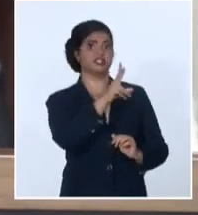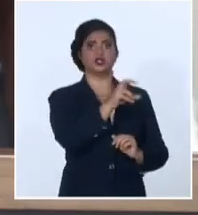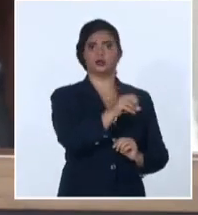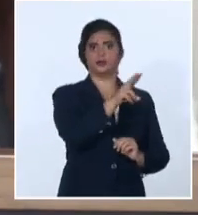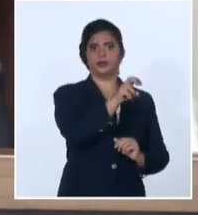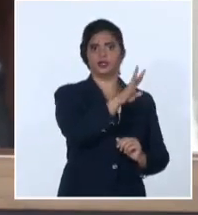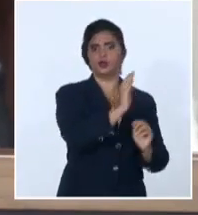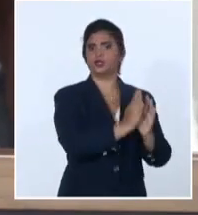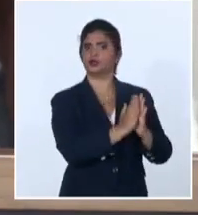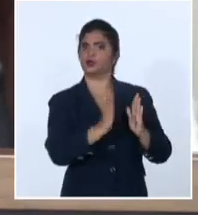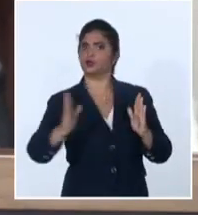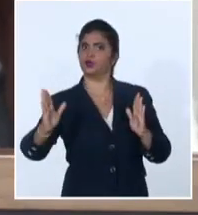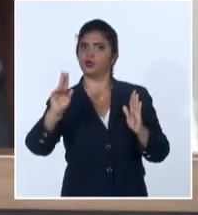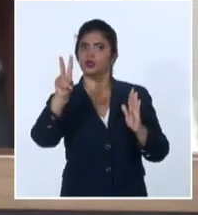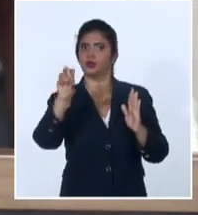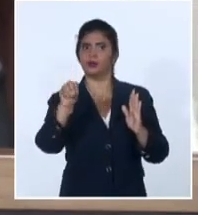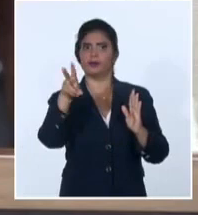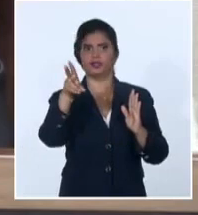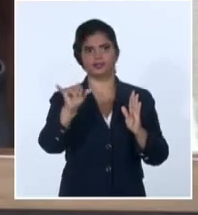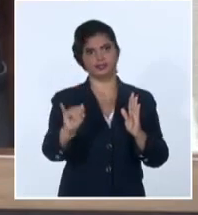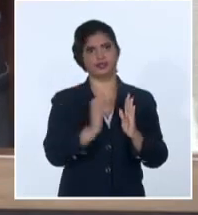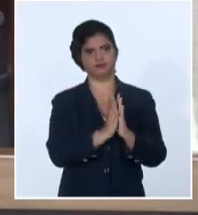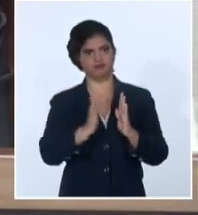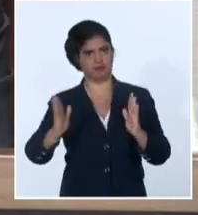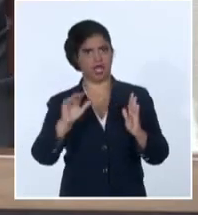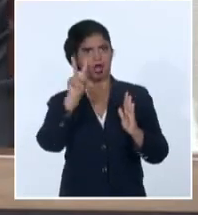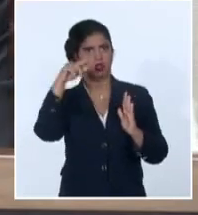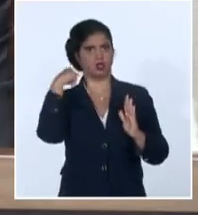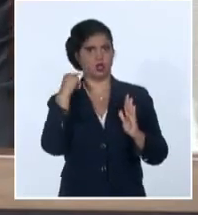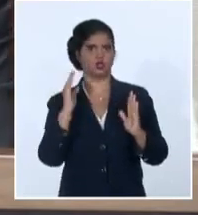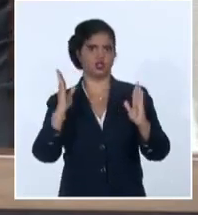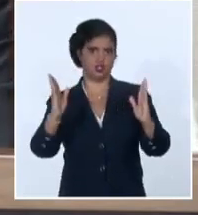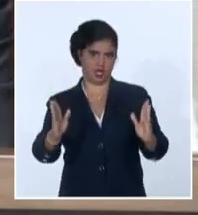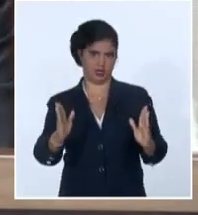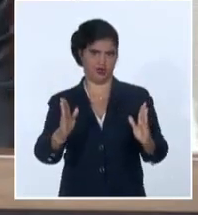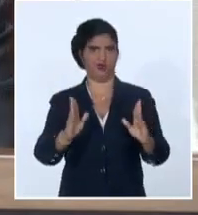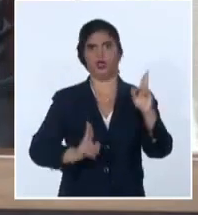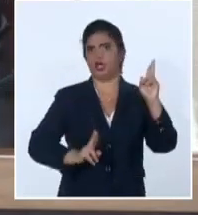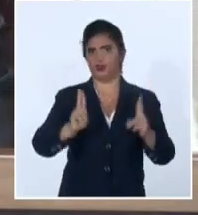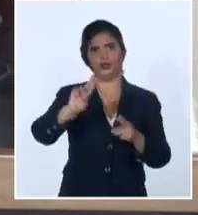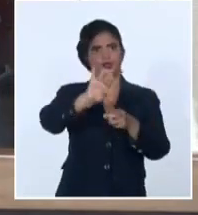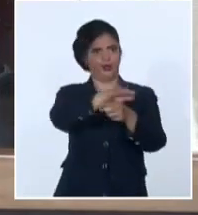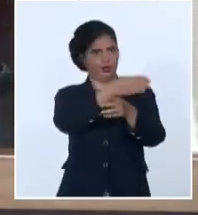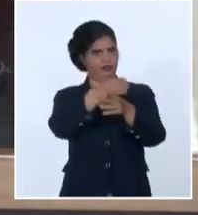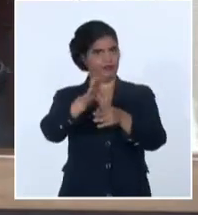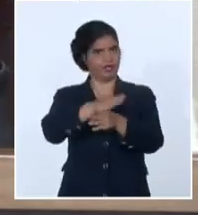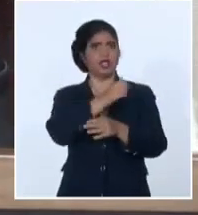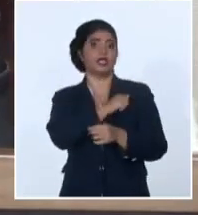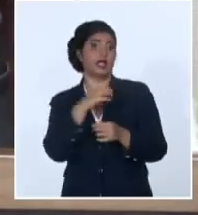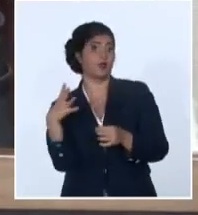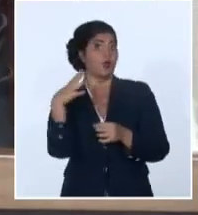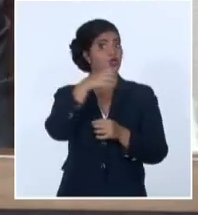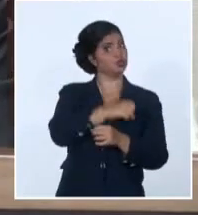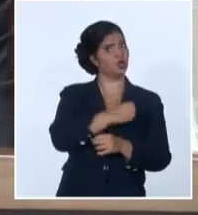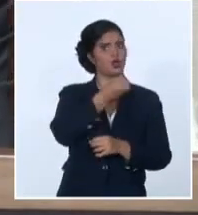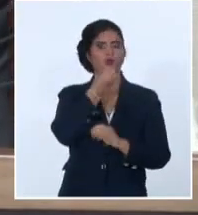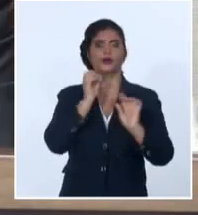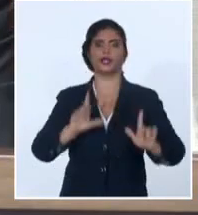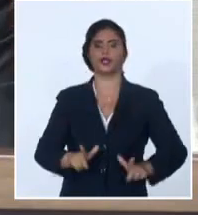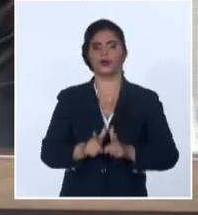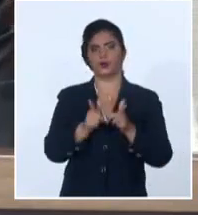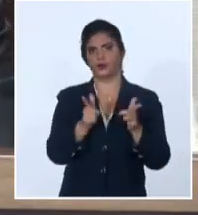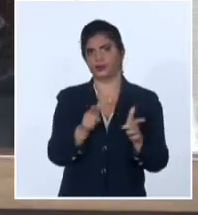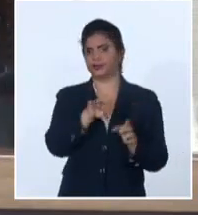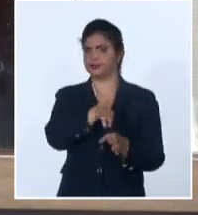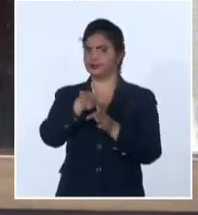2024-2026, los cuales tenemos toda la voluntad de concluir a la mayor brevedad posible. Hemos reiterado el